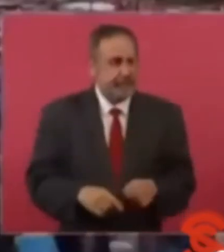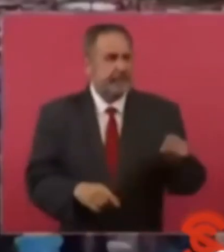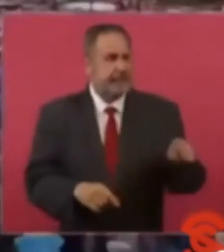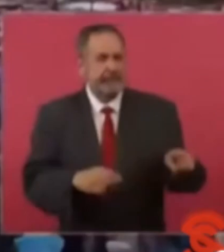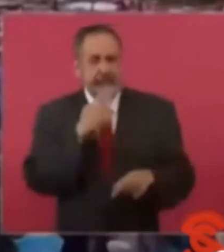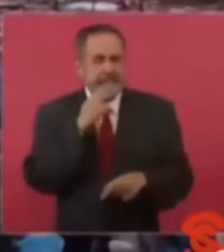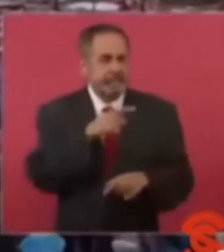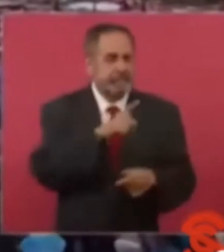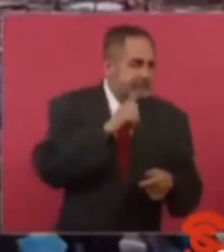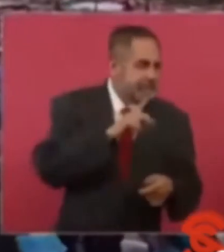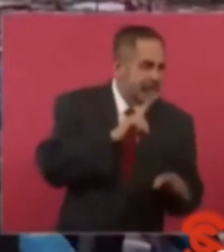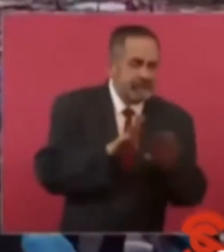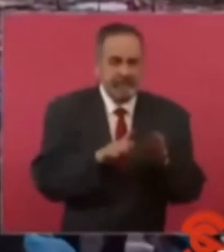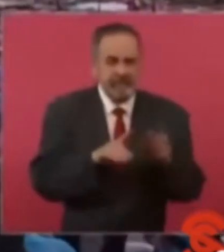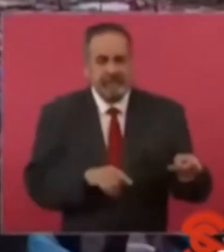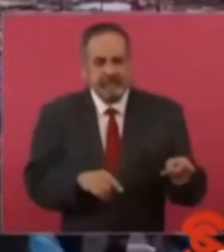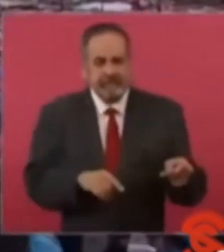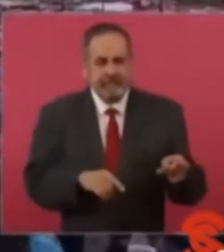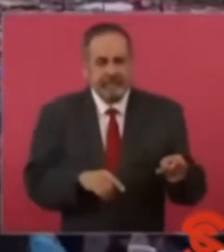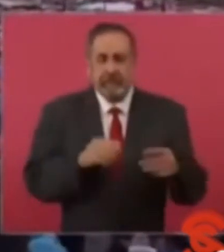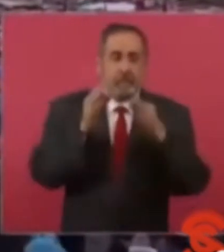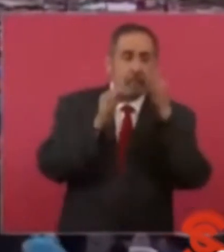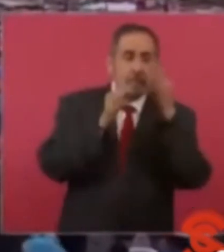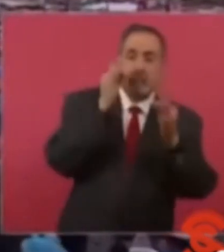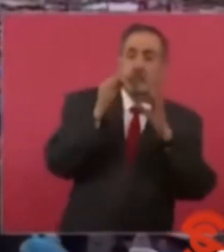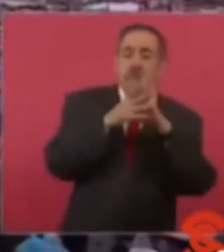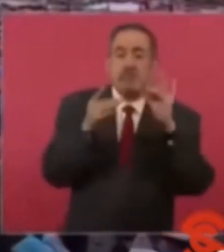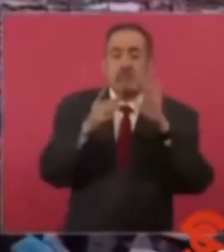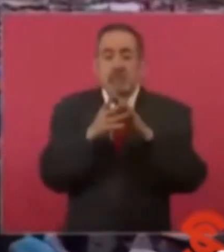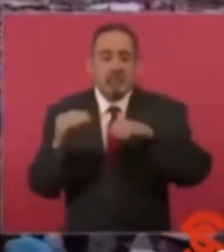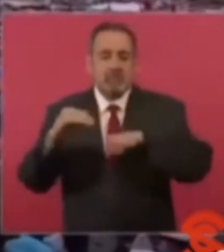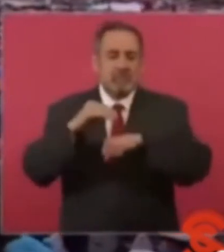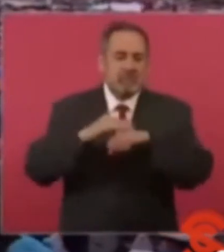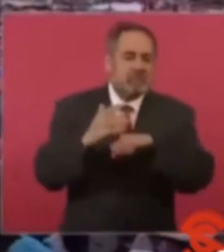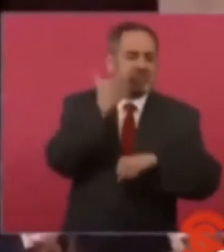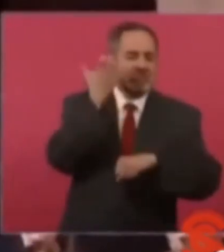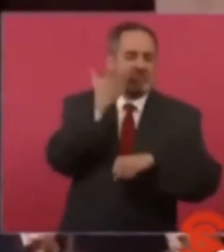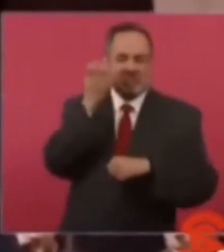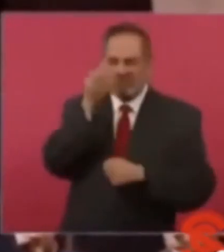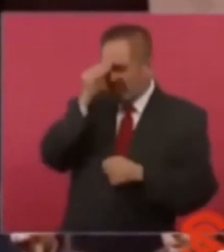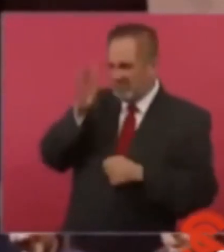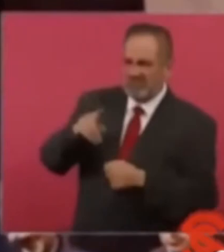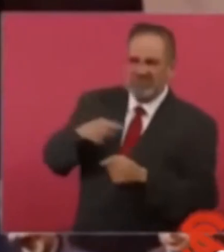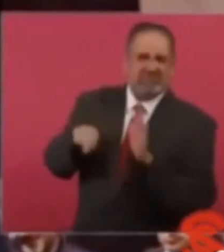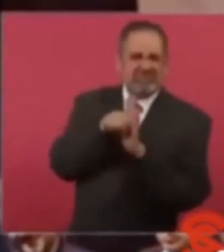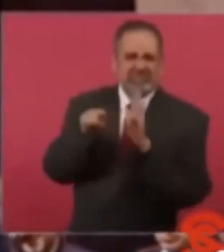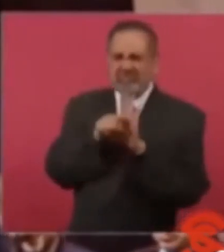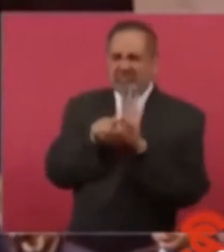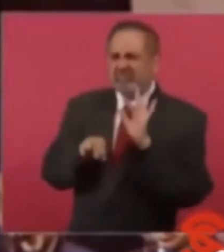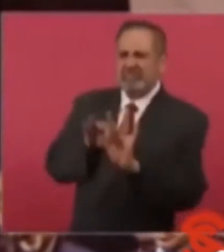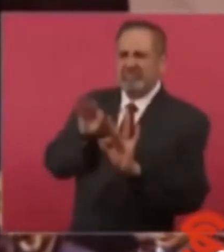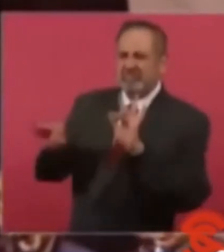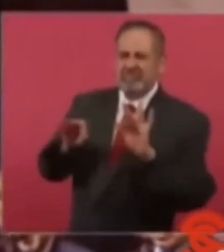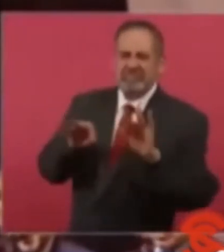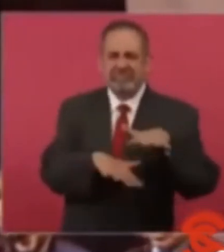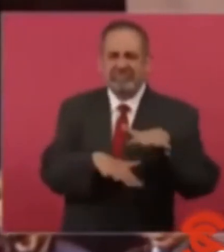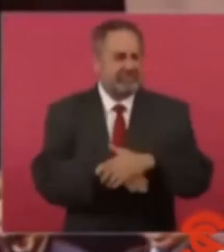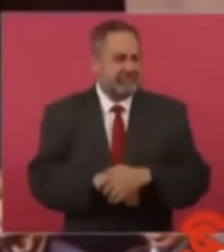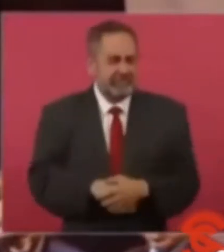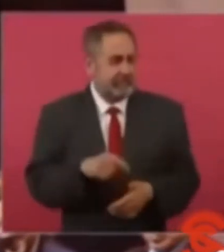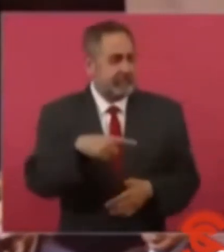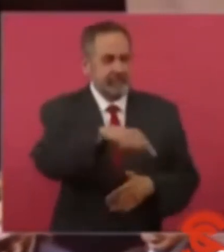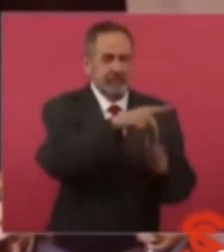sirve apostar a la propaganda tendenciosa y vulgar. Pueden los medios